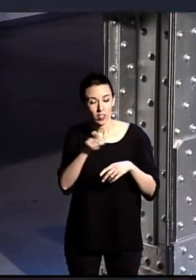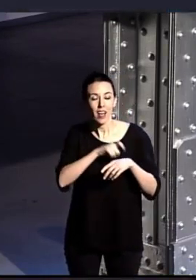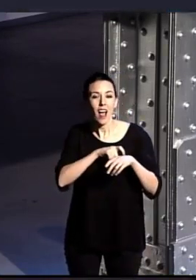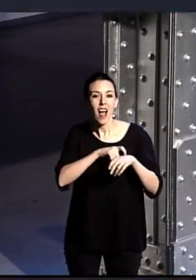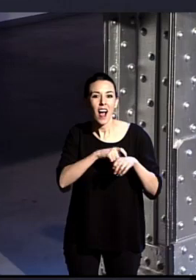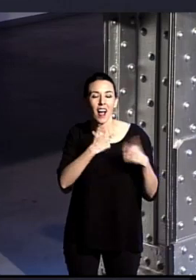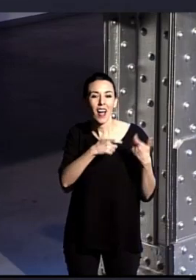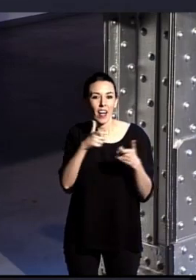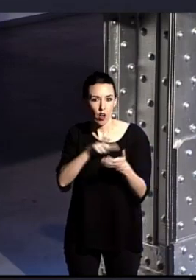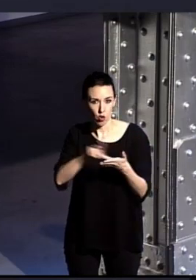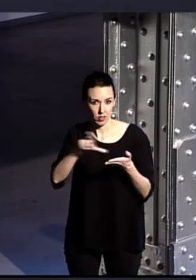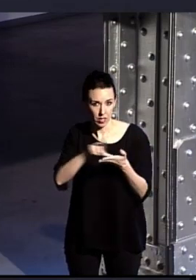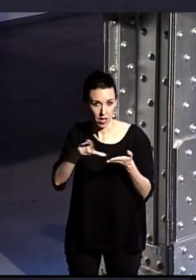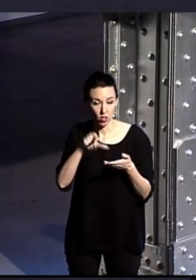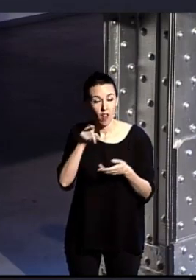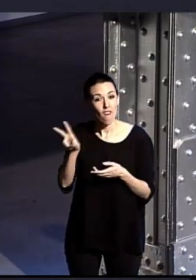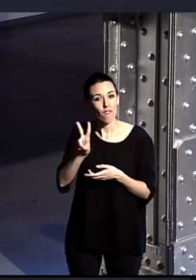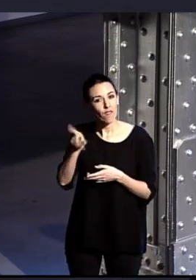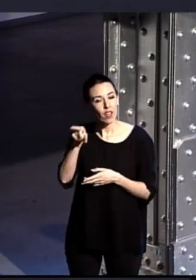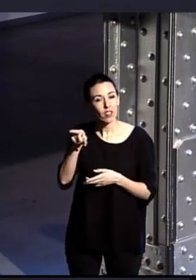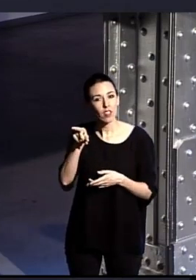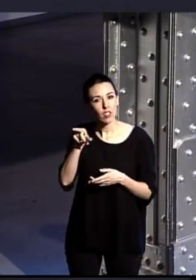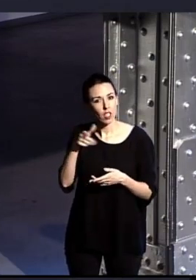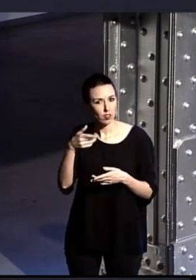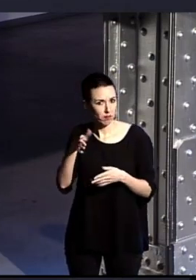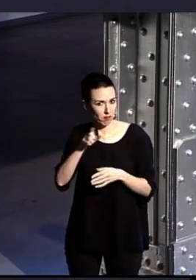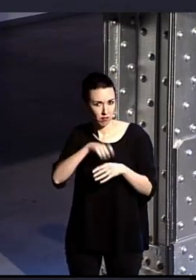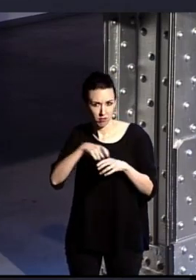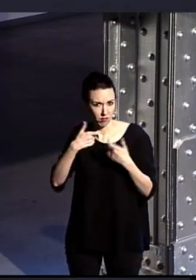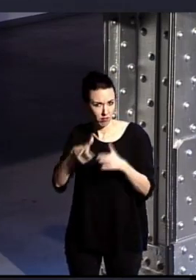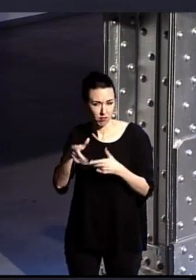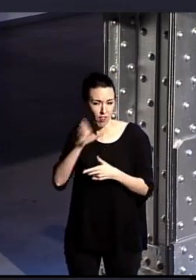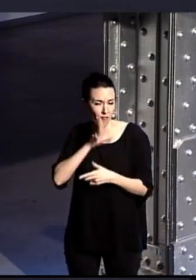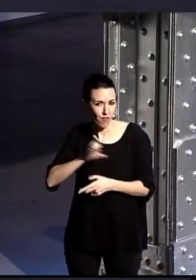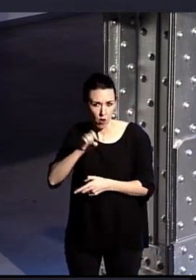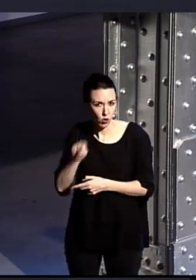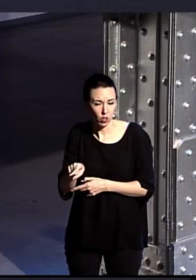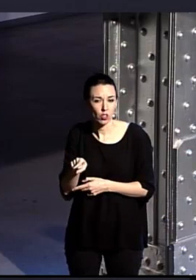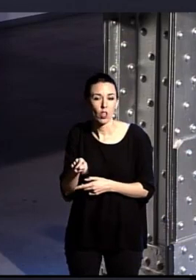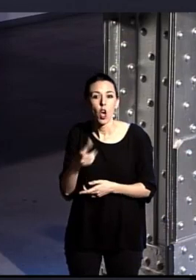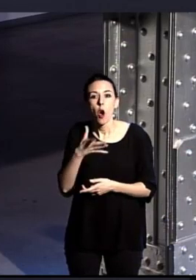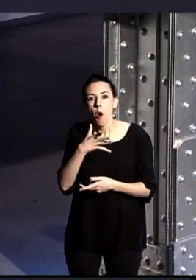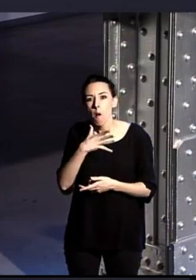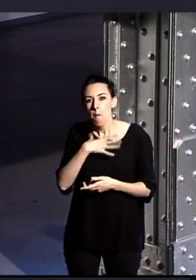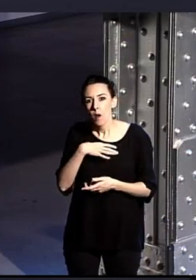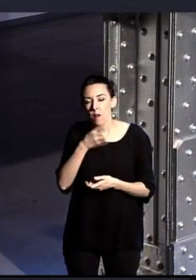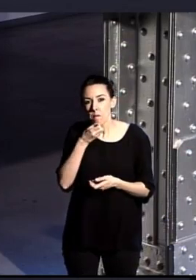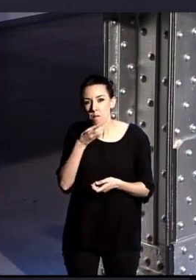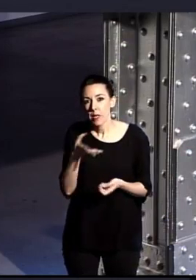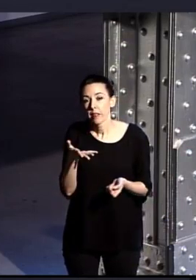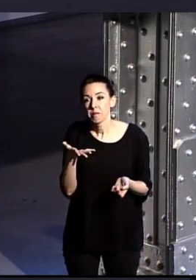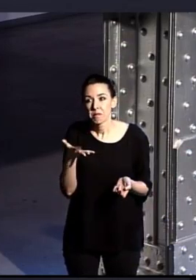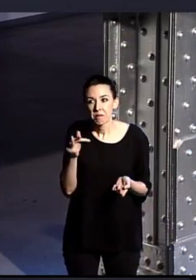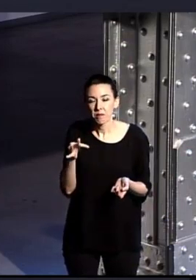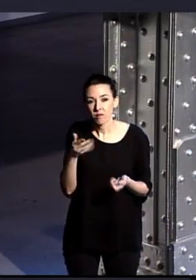literario. Y Verne, que era un escritor de género fabuloso, no sé hasta qué punto le hubiese ido bien,